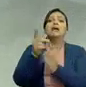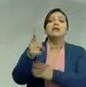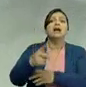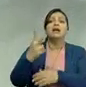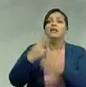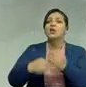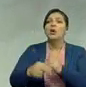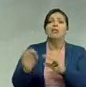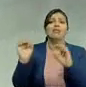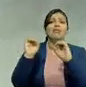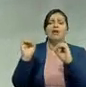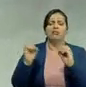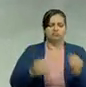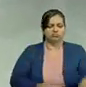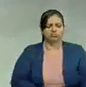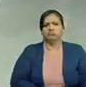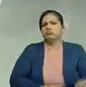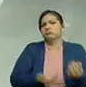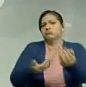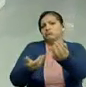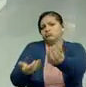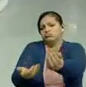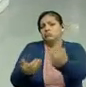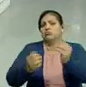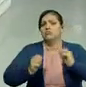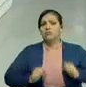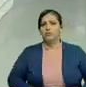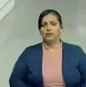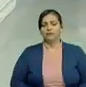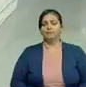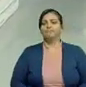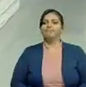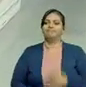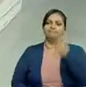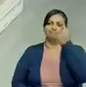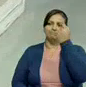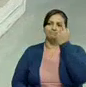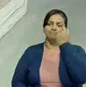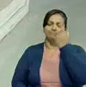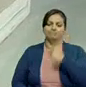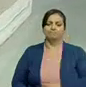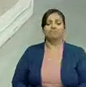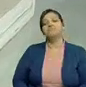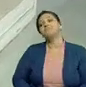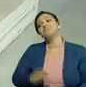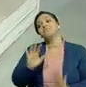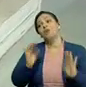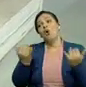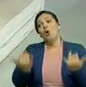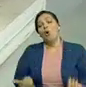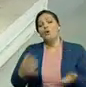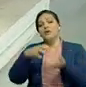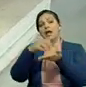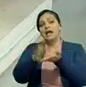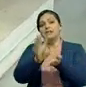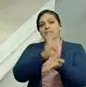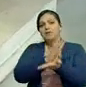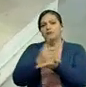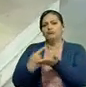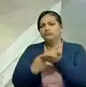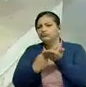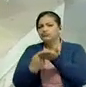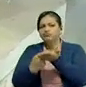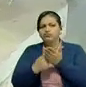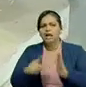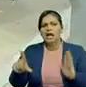Como usted bien lo señala, existen muchas alternativas. Quiera Dios que pues en este caso la Asamblea pueda tomar una